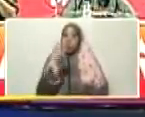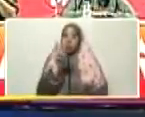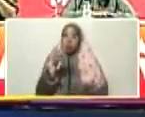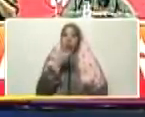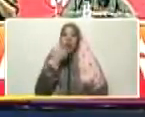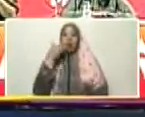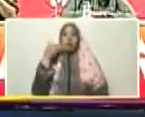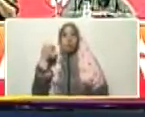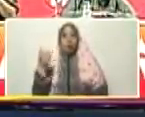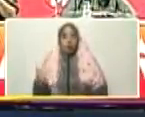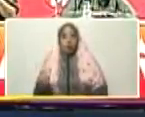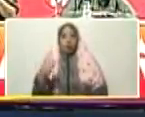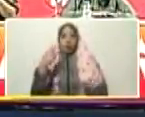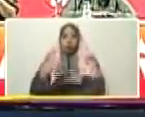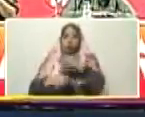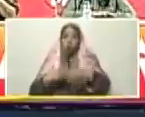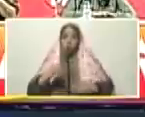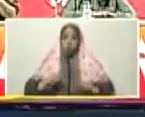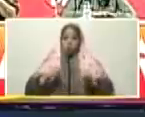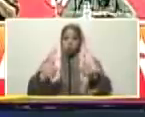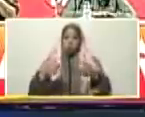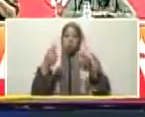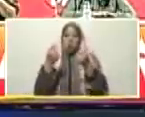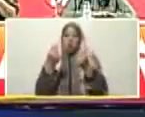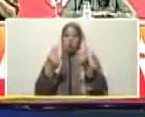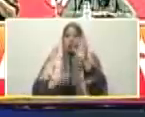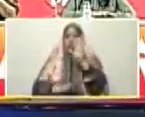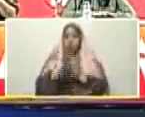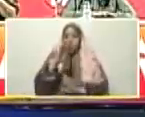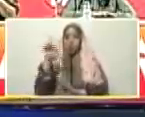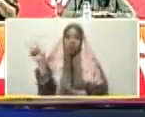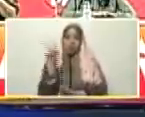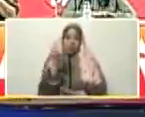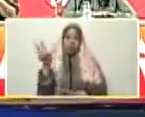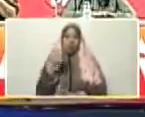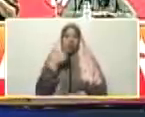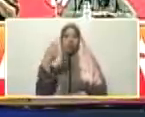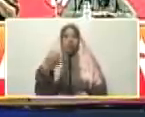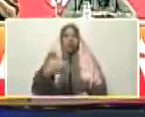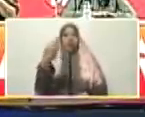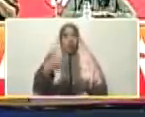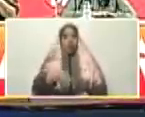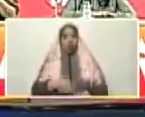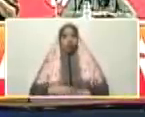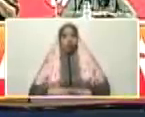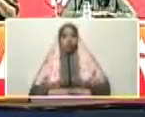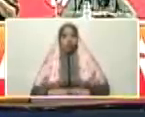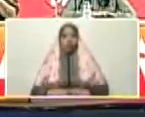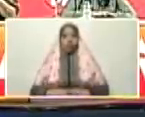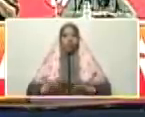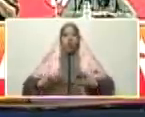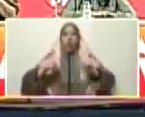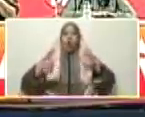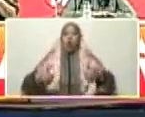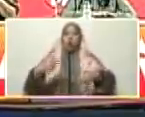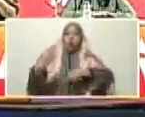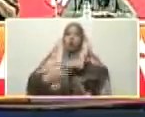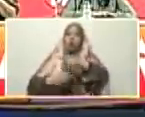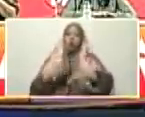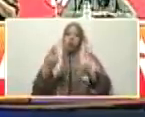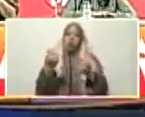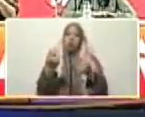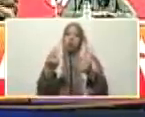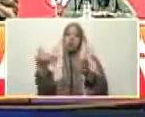mejorando y comenzó el crecimiento económico y la recuperación real y hemos comenzado a la recuperación del salario